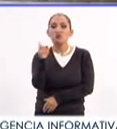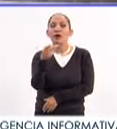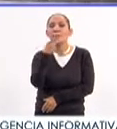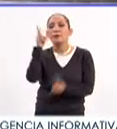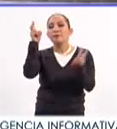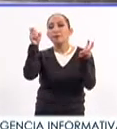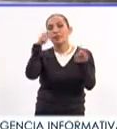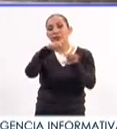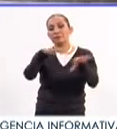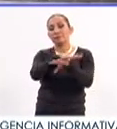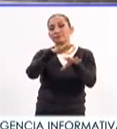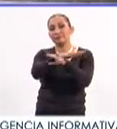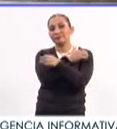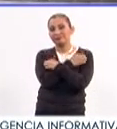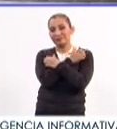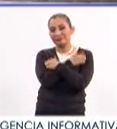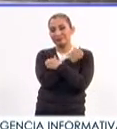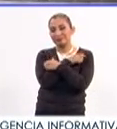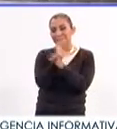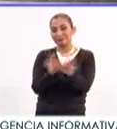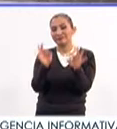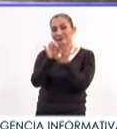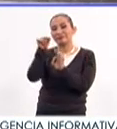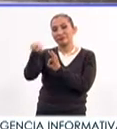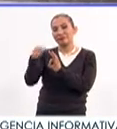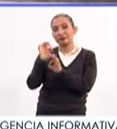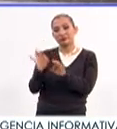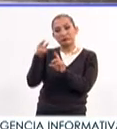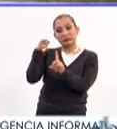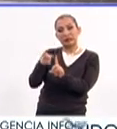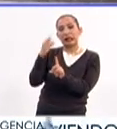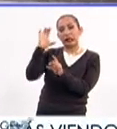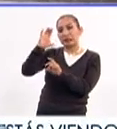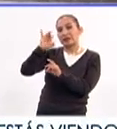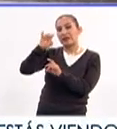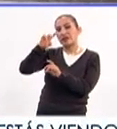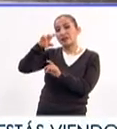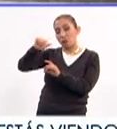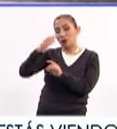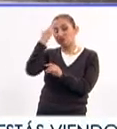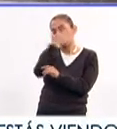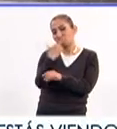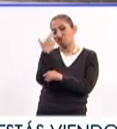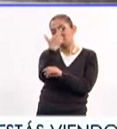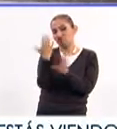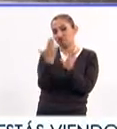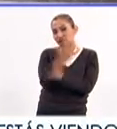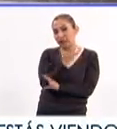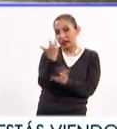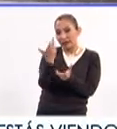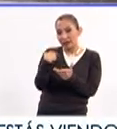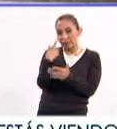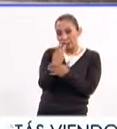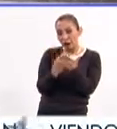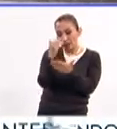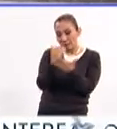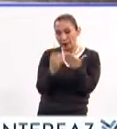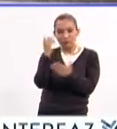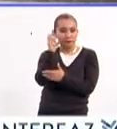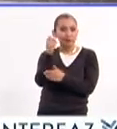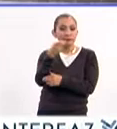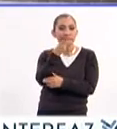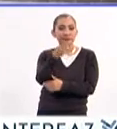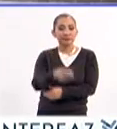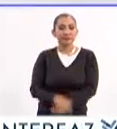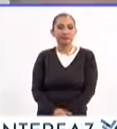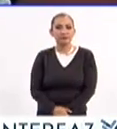habló sobre la reforma educativa, sobre la importancia que tiene la materia de civismo y la revisión que se realizará en el plan de estudios. Escuchemos lo que